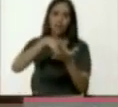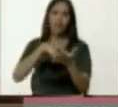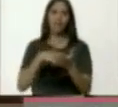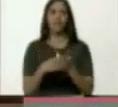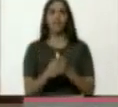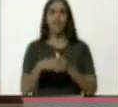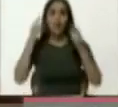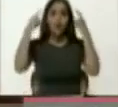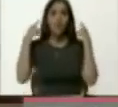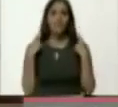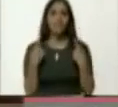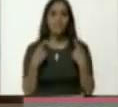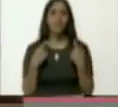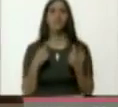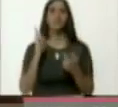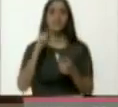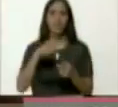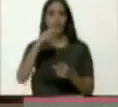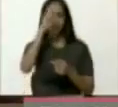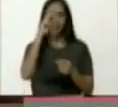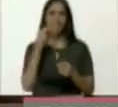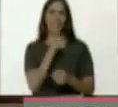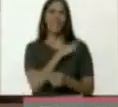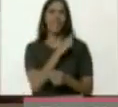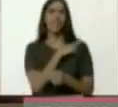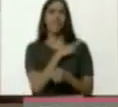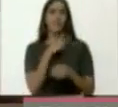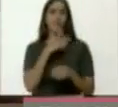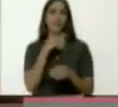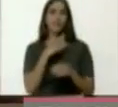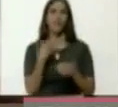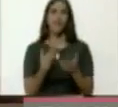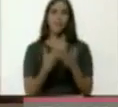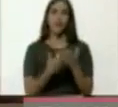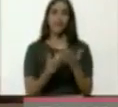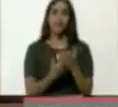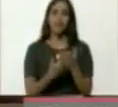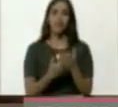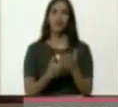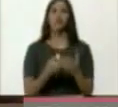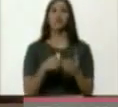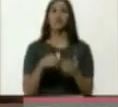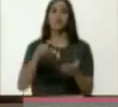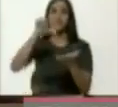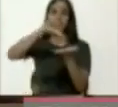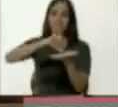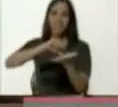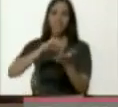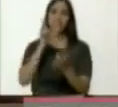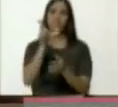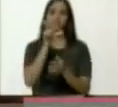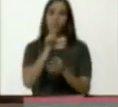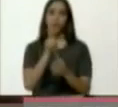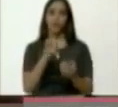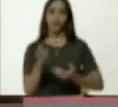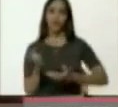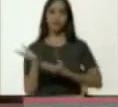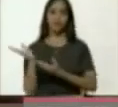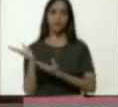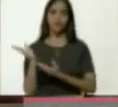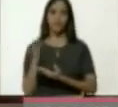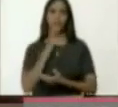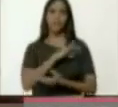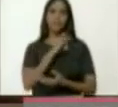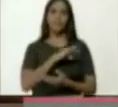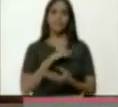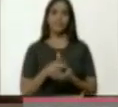y el compañero Marcos Torres, que es jefe político del partido por el área central. Ahí está, mira. Partido Socialista Unido de Venezuela. Ahí está el señor Sancocho,